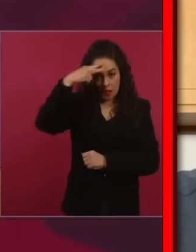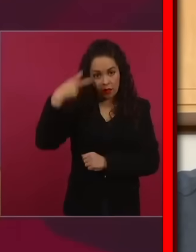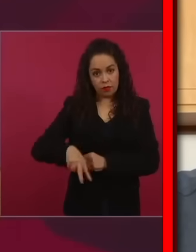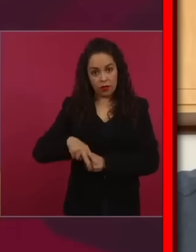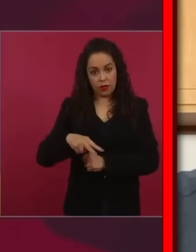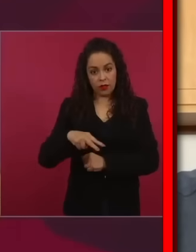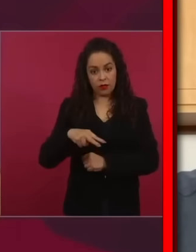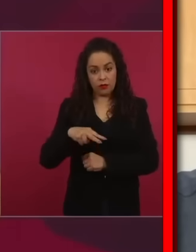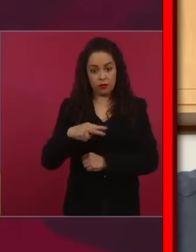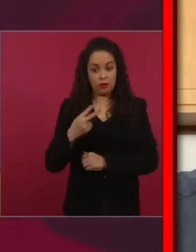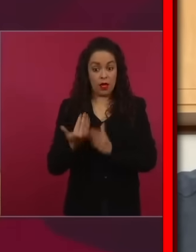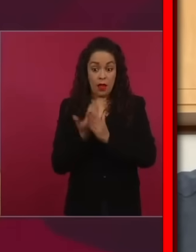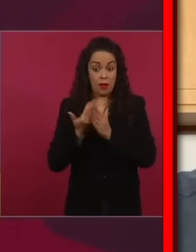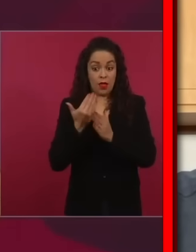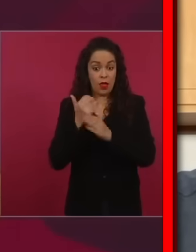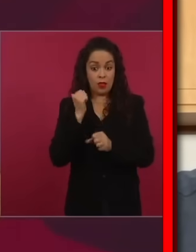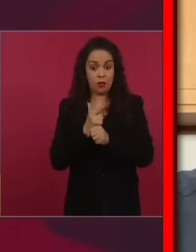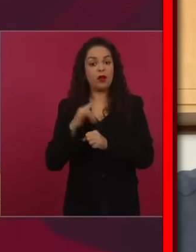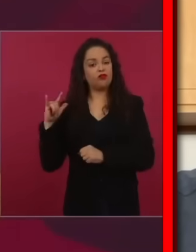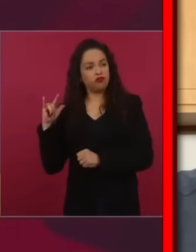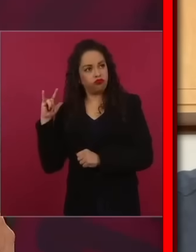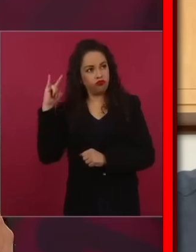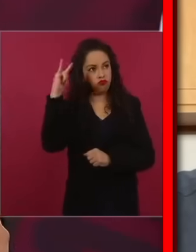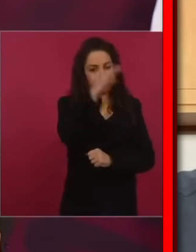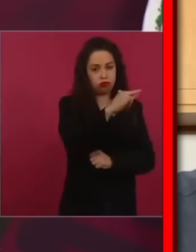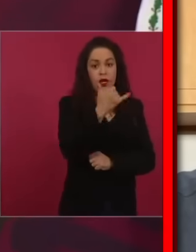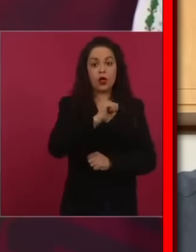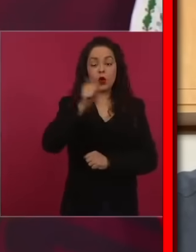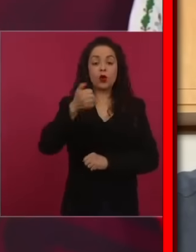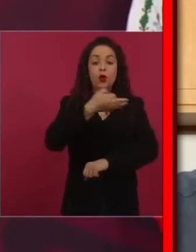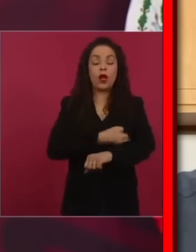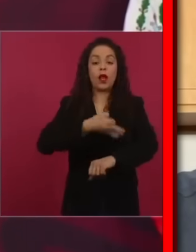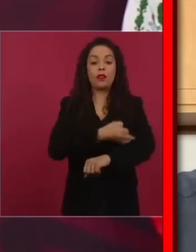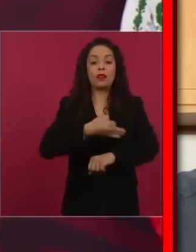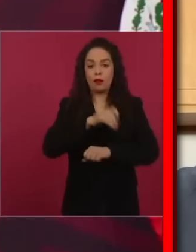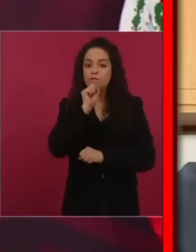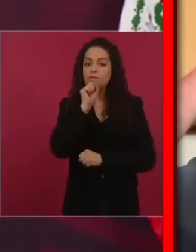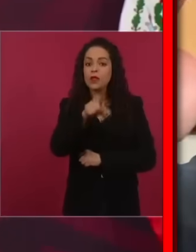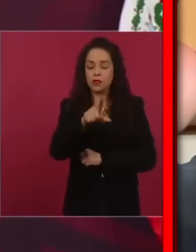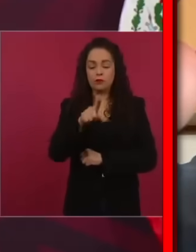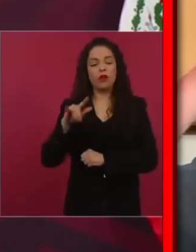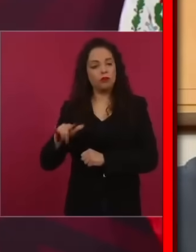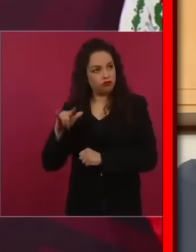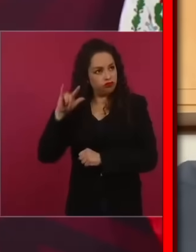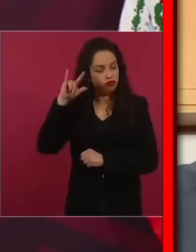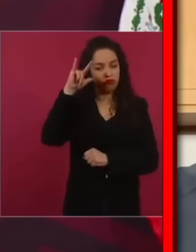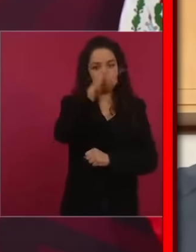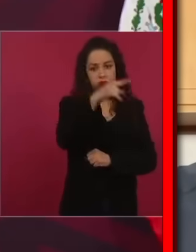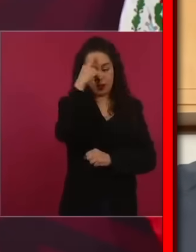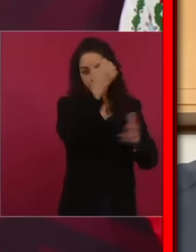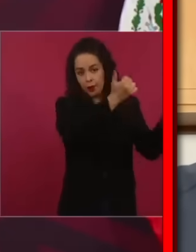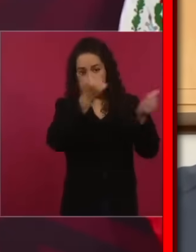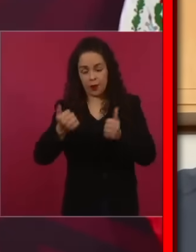la mañana y se está preparando otro para salir por por la tarde y se está